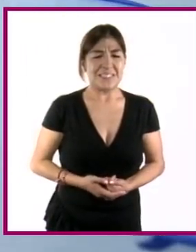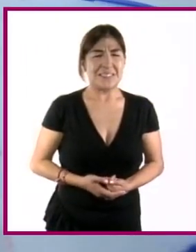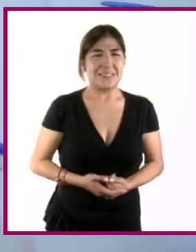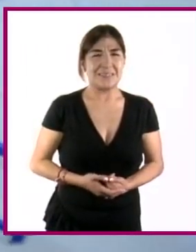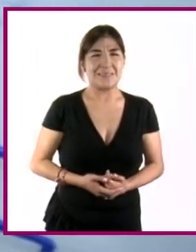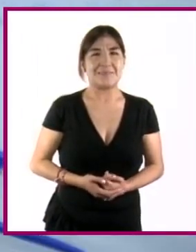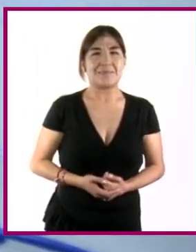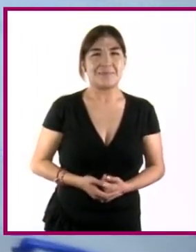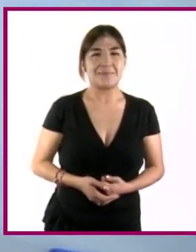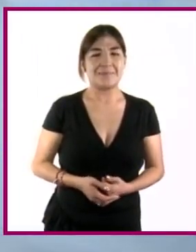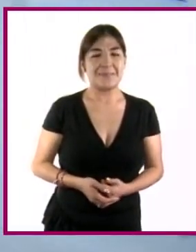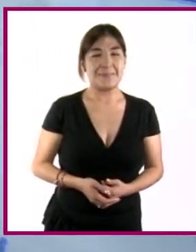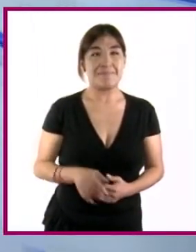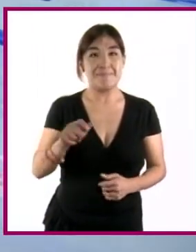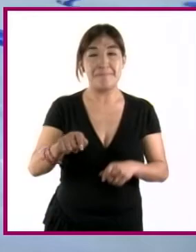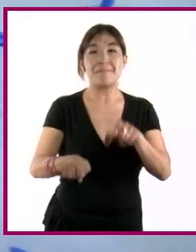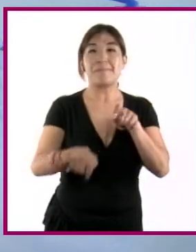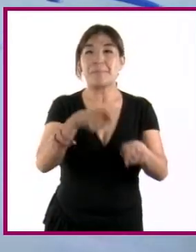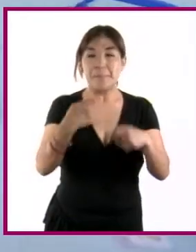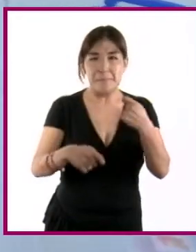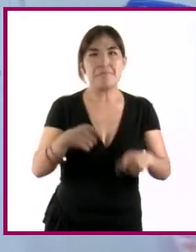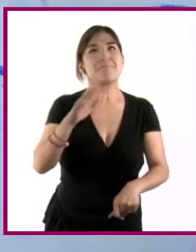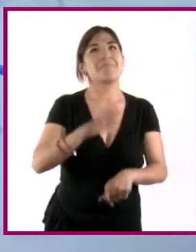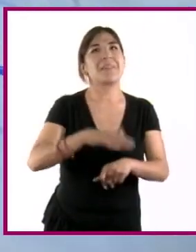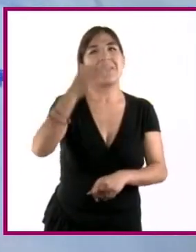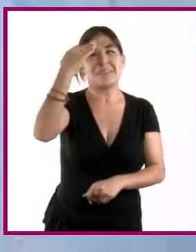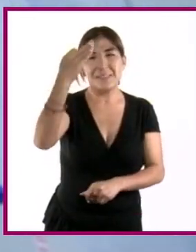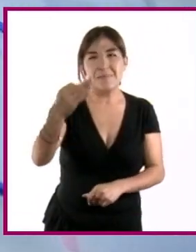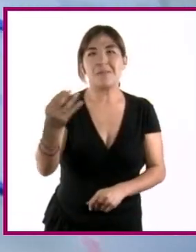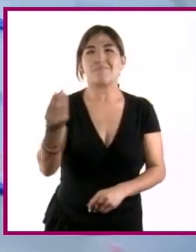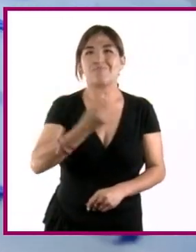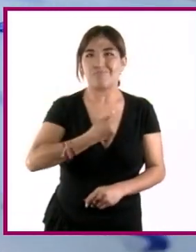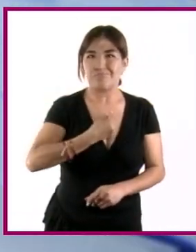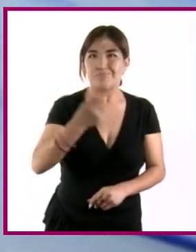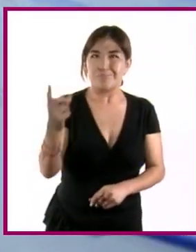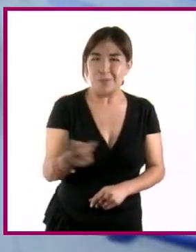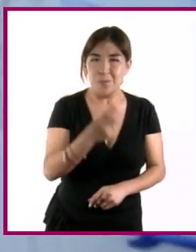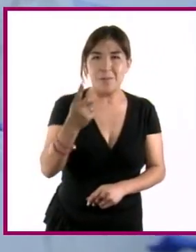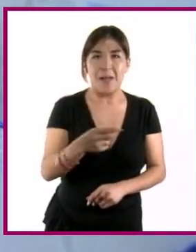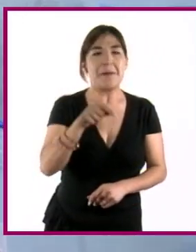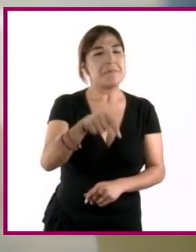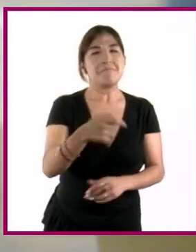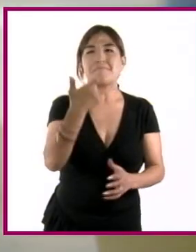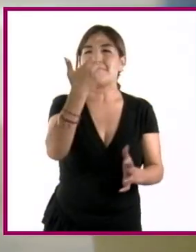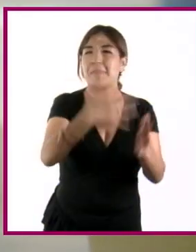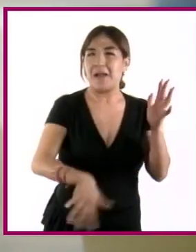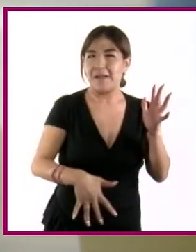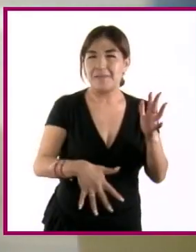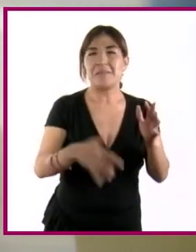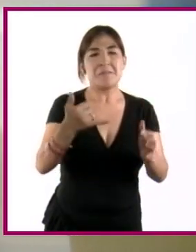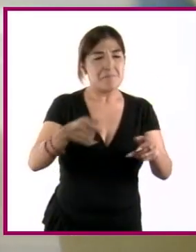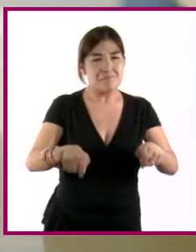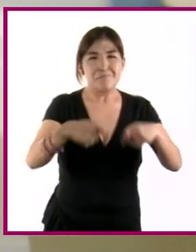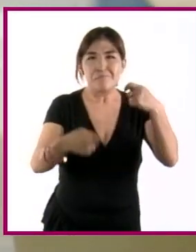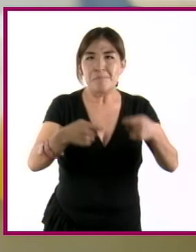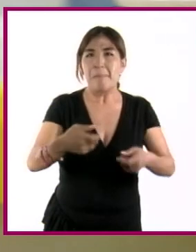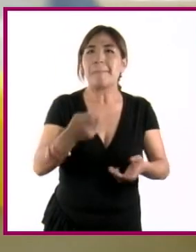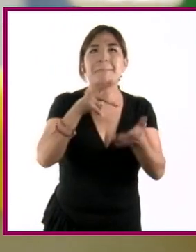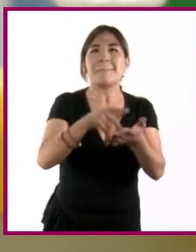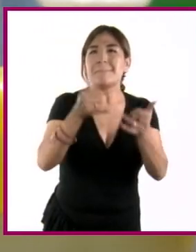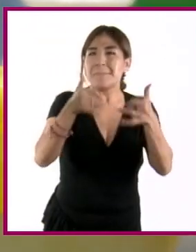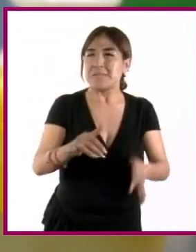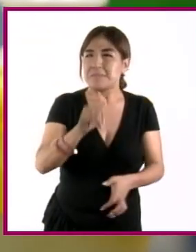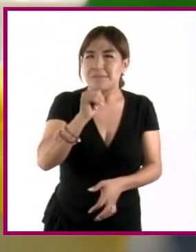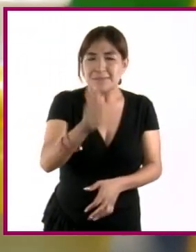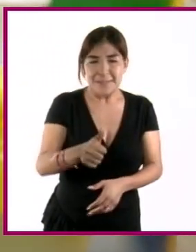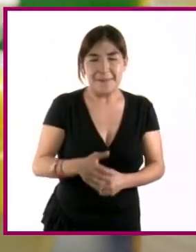Los plásticos son versátiles, duraderos, resistentes, baratos y livianos. Las ventajas del plástico son la